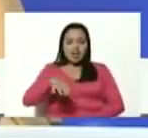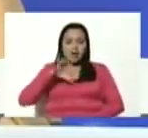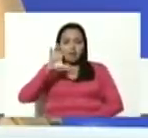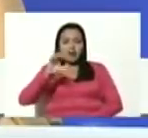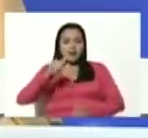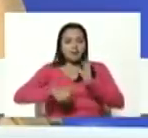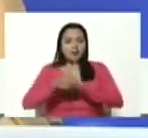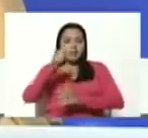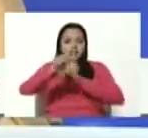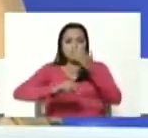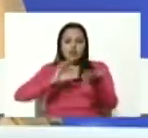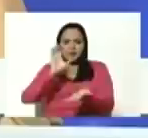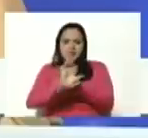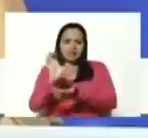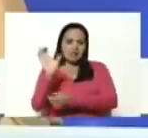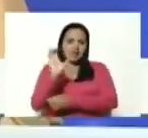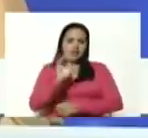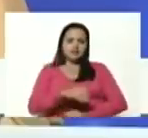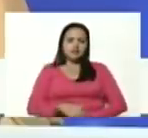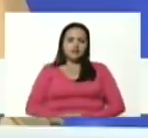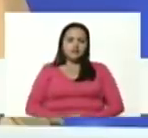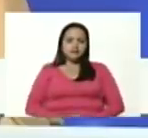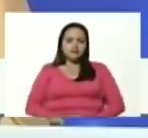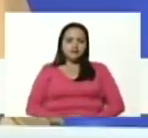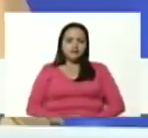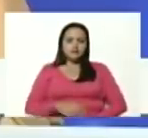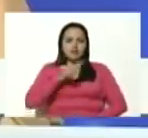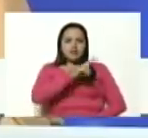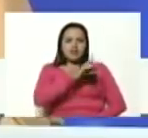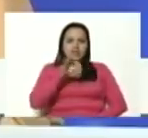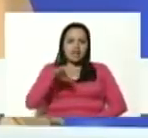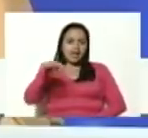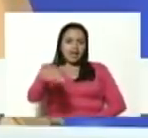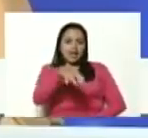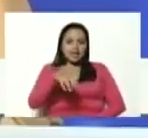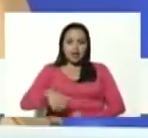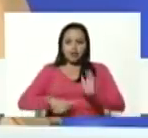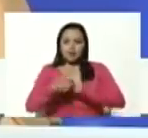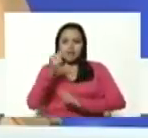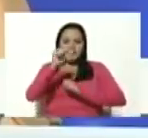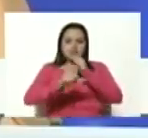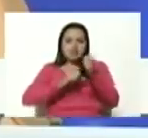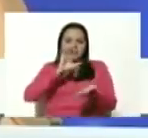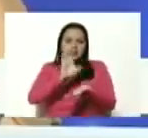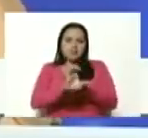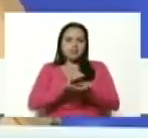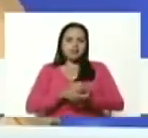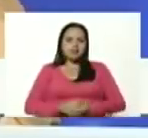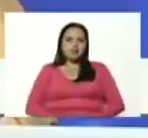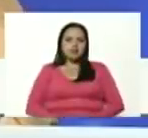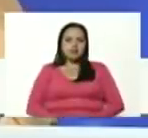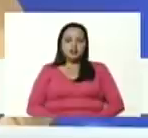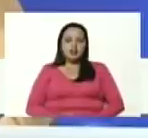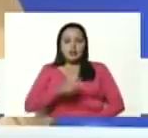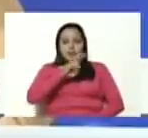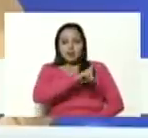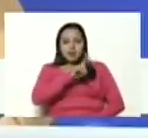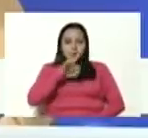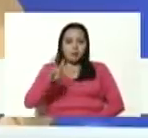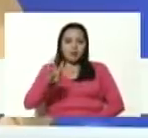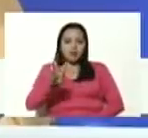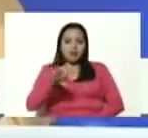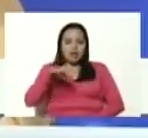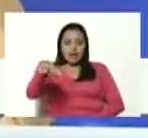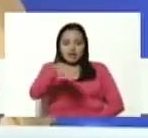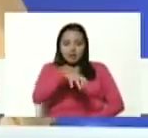capital, Caracas. Los 23 estados del país más en Caracas. Son las 24 entidades